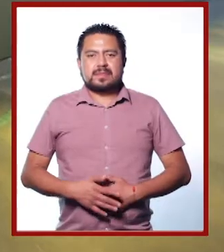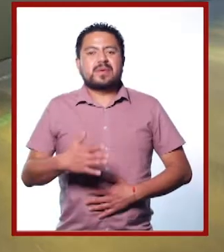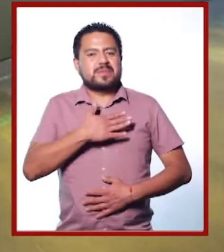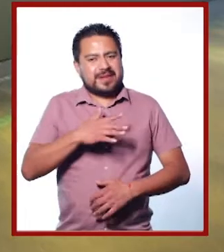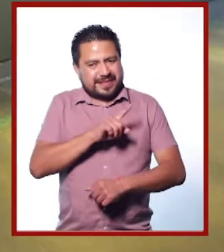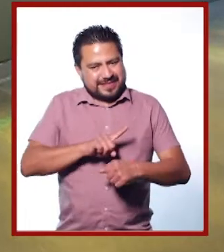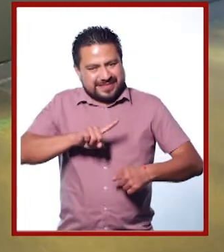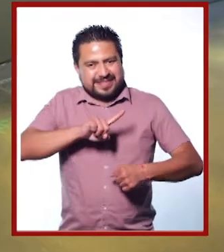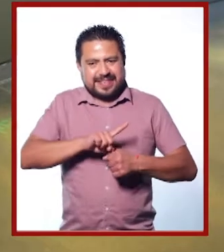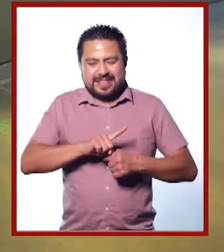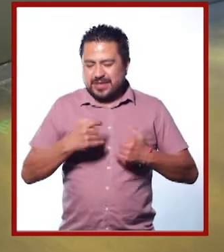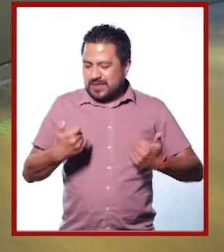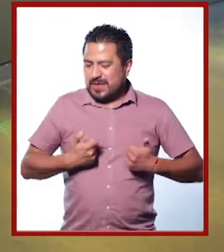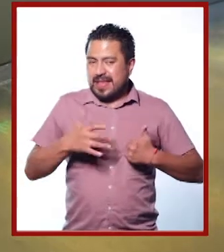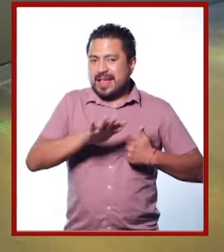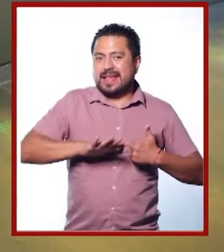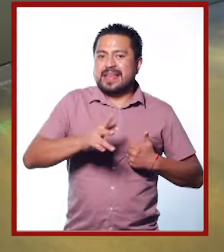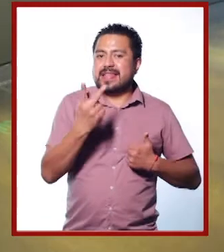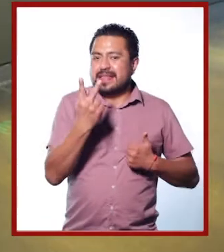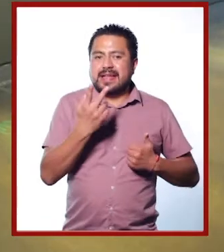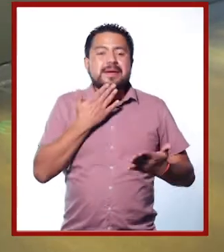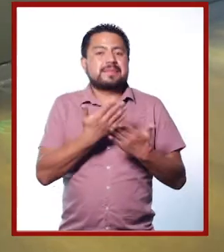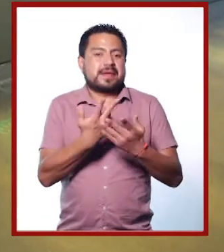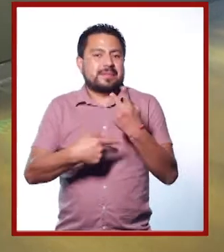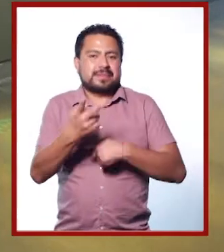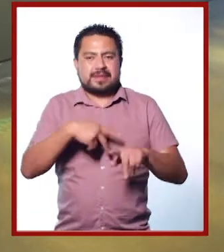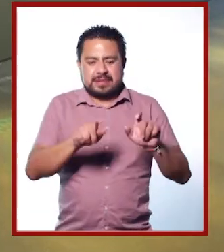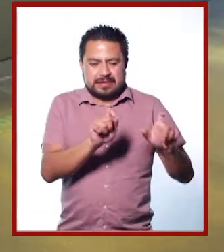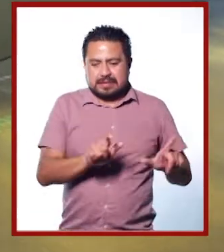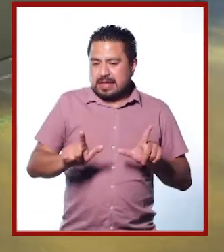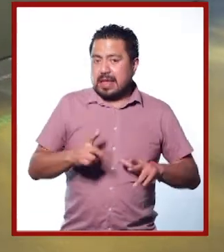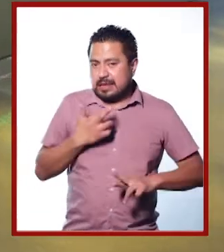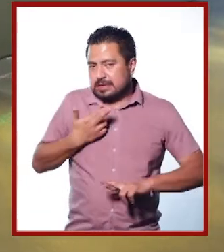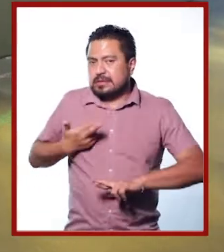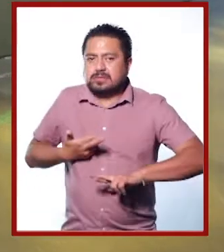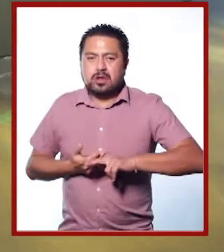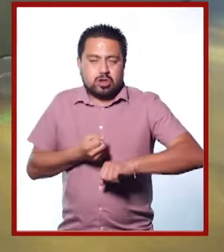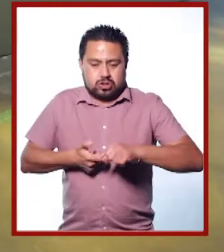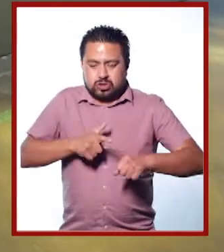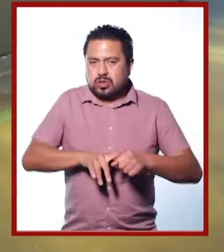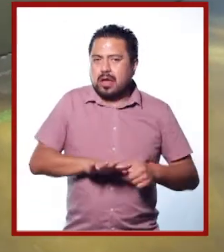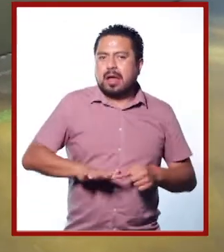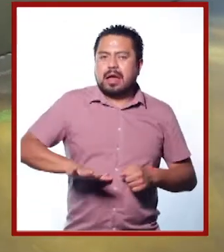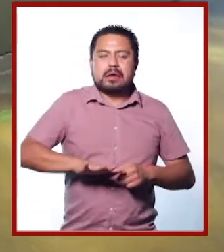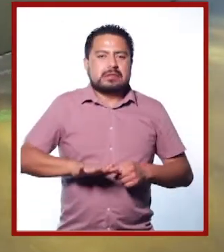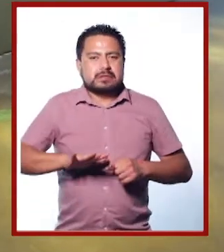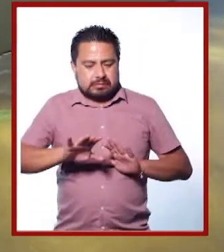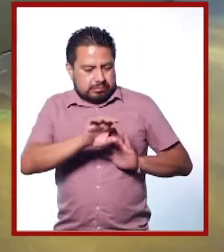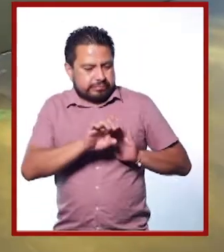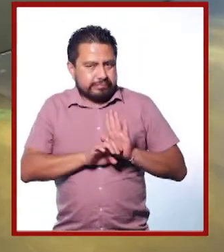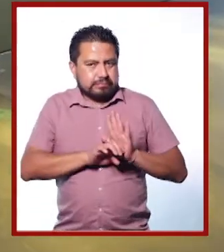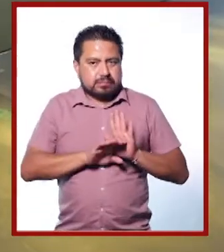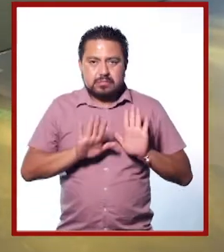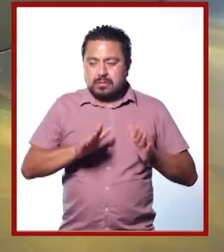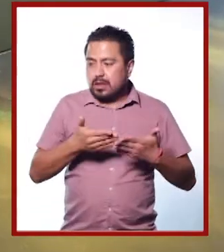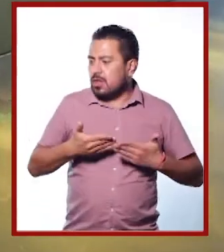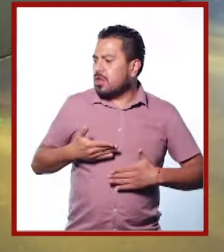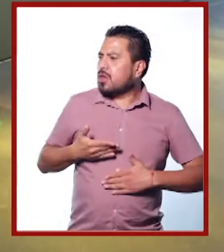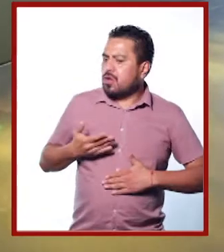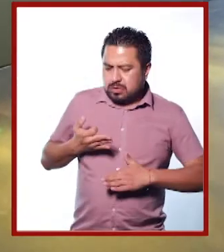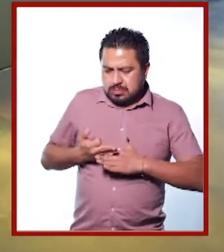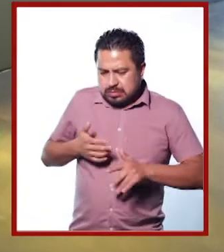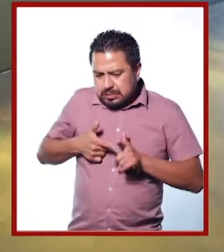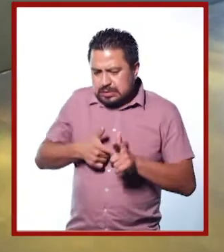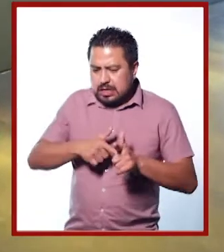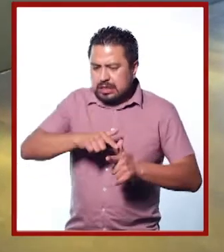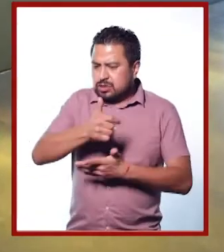Buen día, jóvenes en TV. Les damos la bienvenida a este espacio de responsabilidad social, cívica y ética. Pamela, seguimos en la